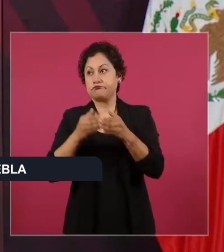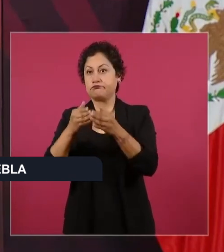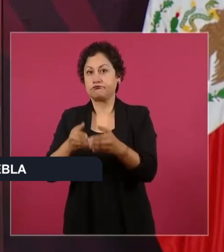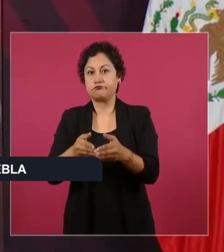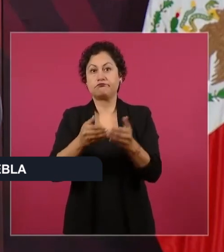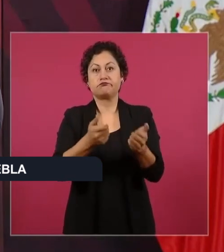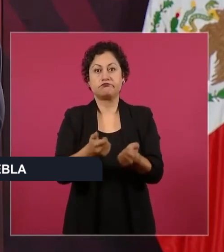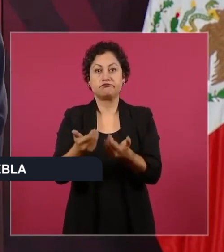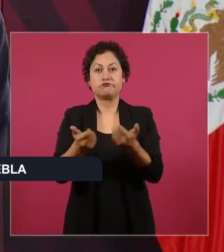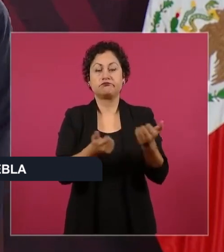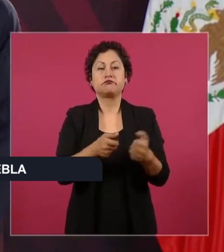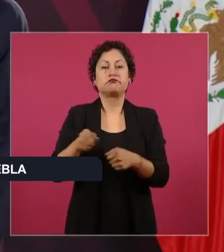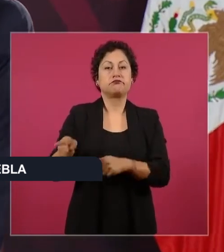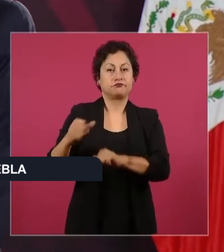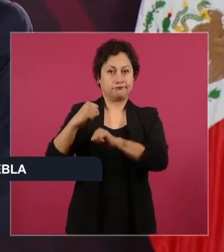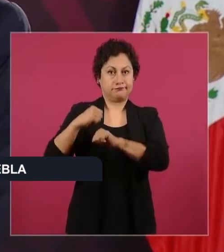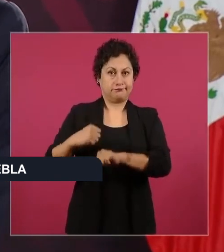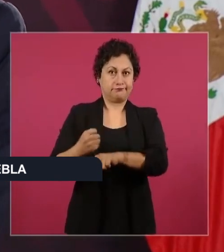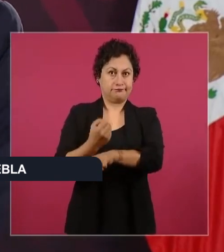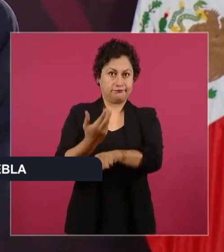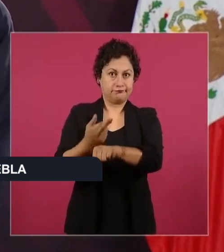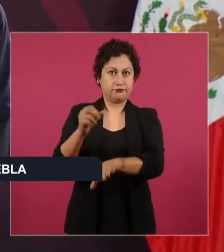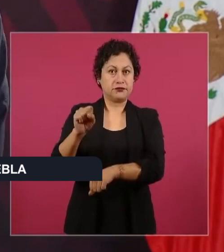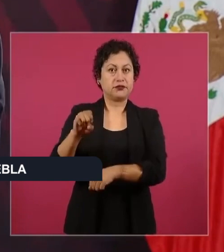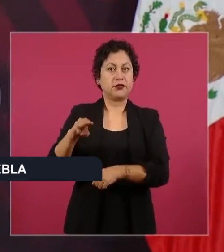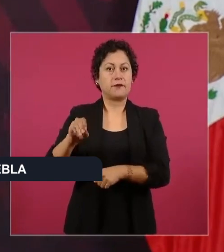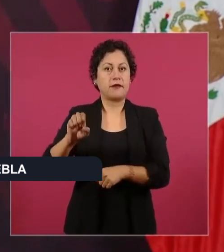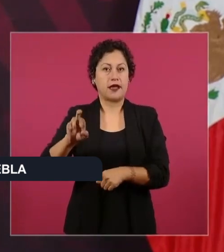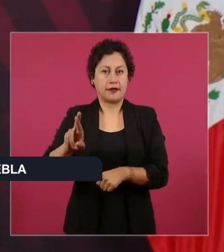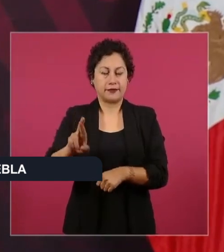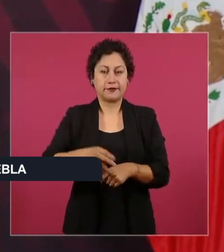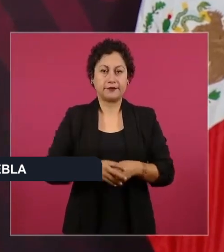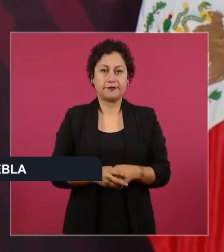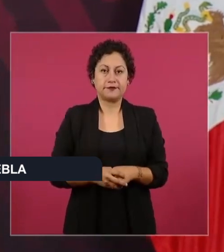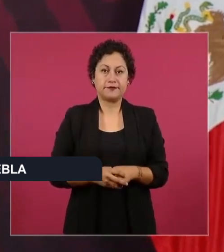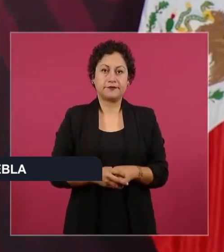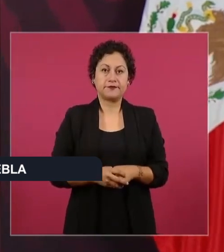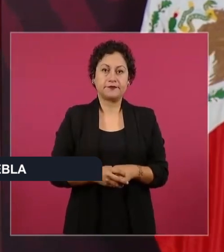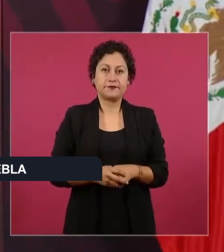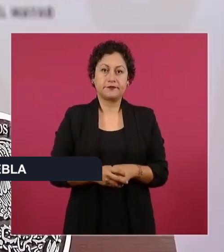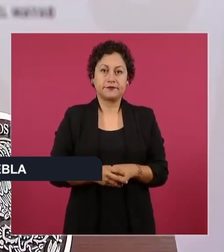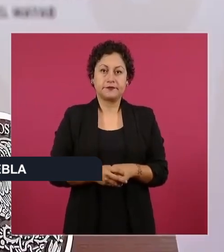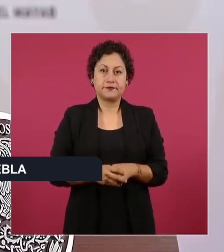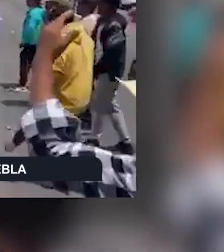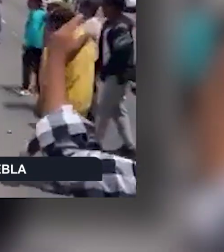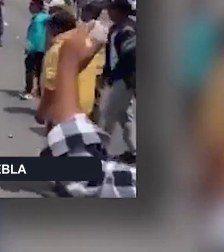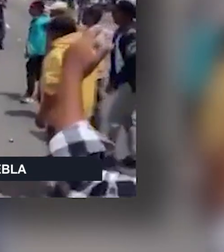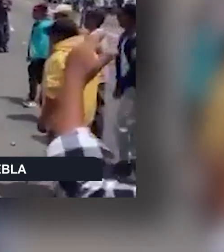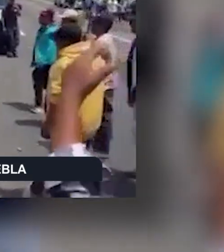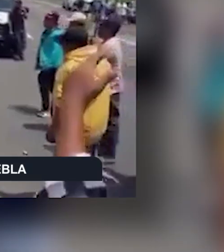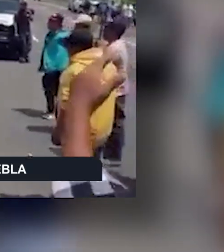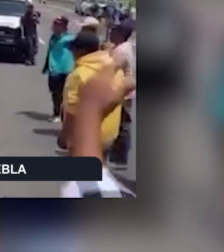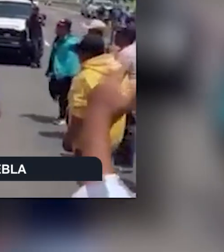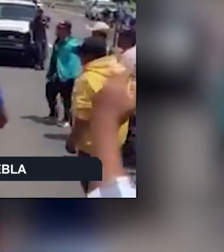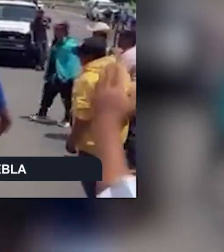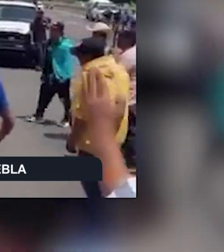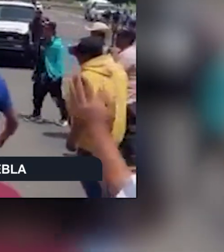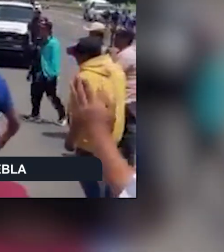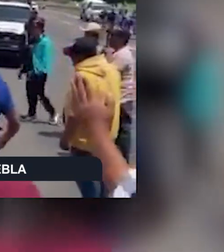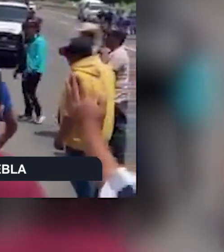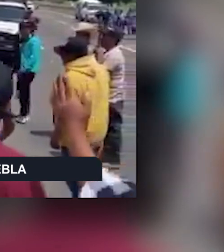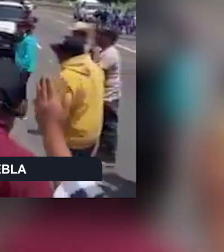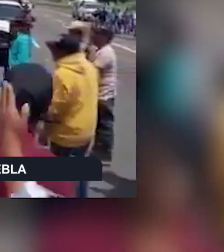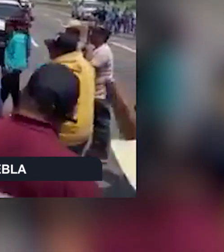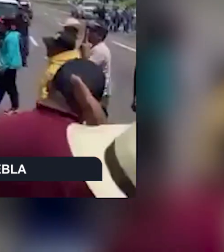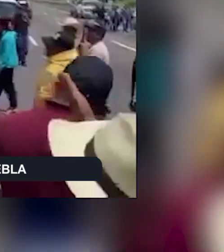abogados que buscan sacar provecho de la situación lo que podría entorpecer el proceso y llevar conflictos Aunque el presidente aseguró que